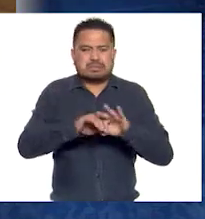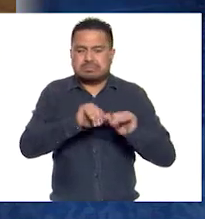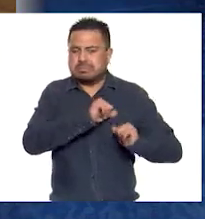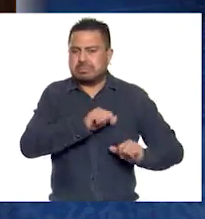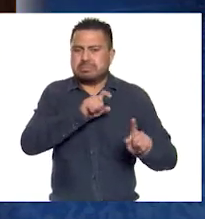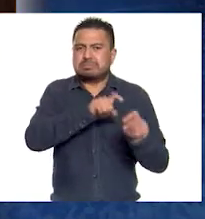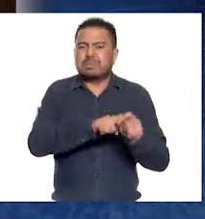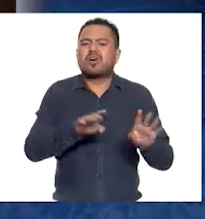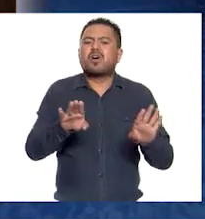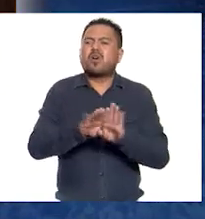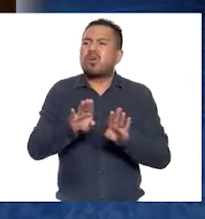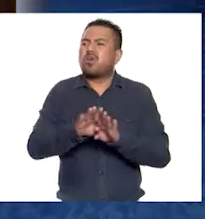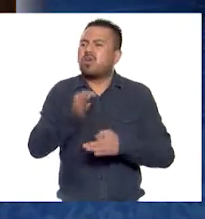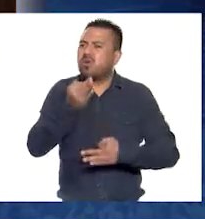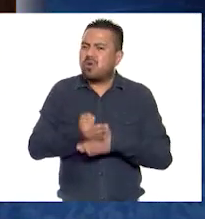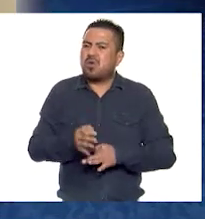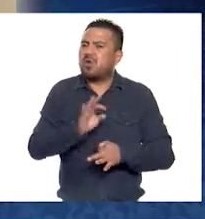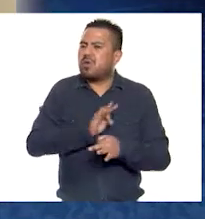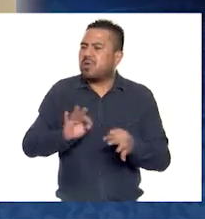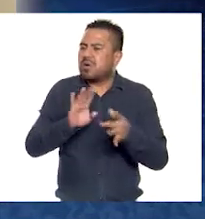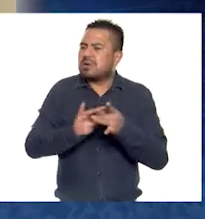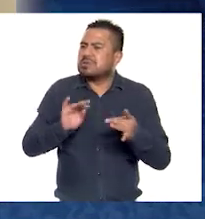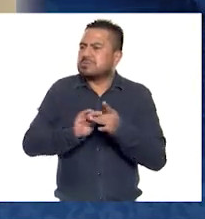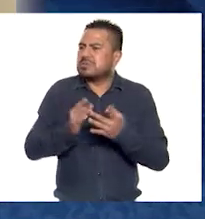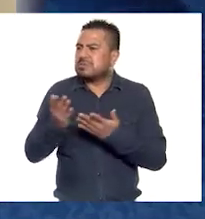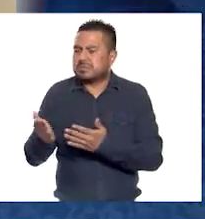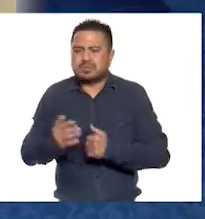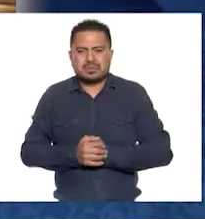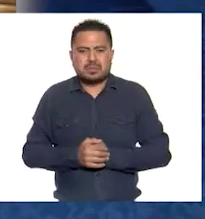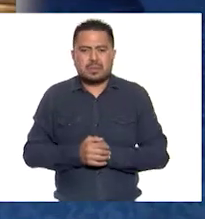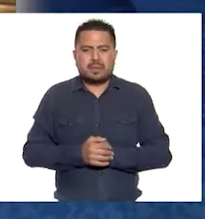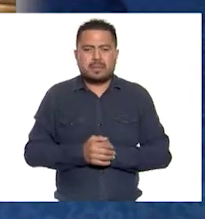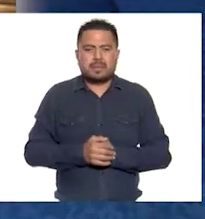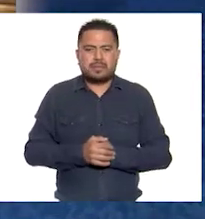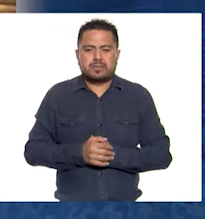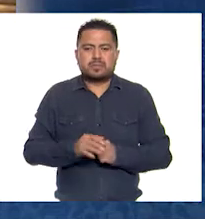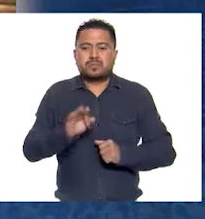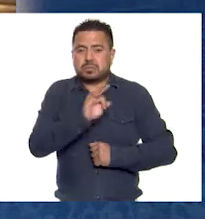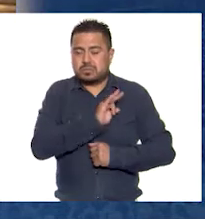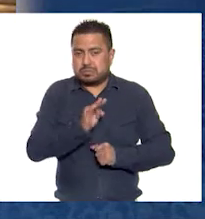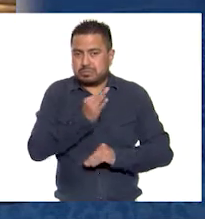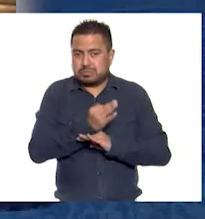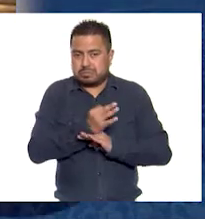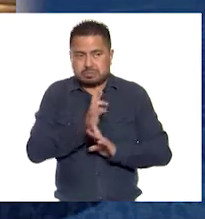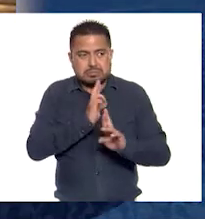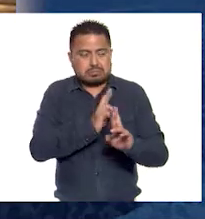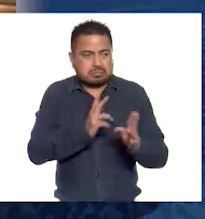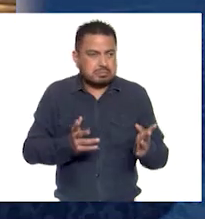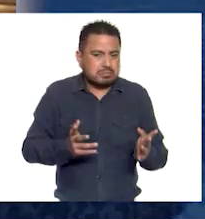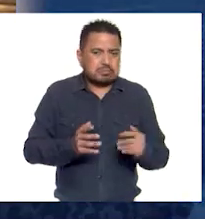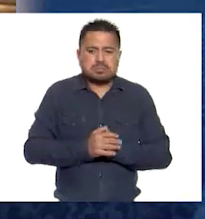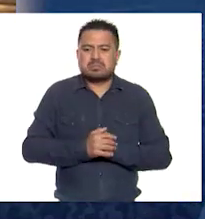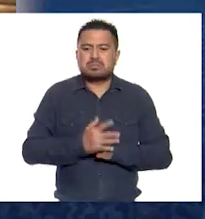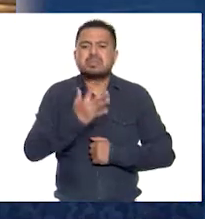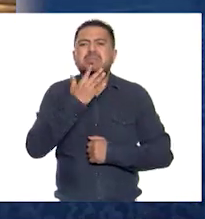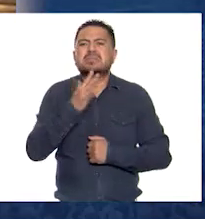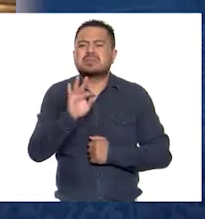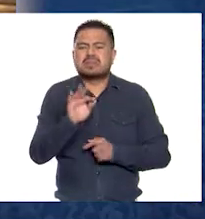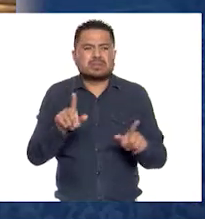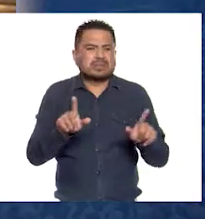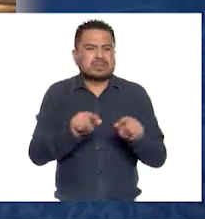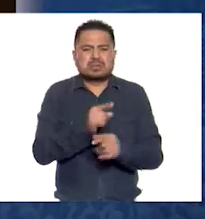fundamentalistas, ¿cómo lo podrías contrastar, Hernán? ¿Cómo lo podía contrastar? Es sencillo,